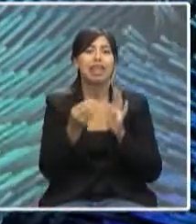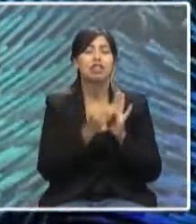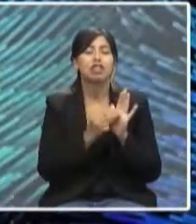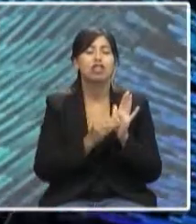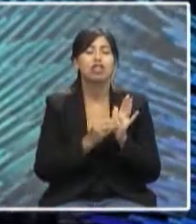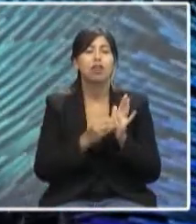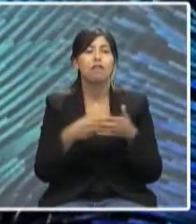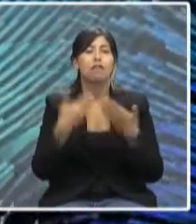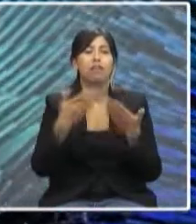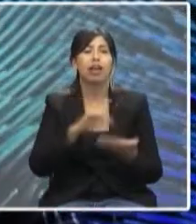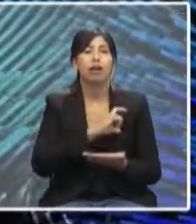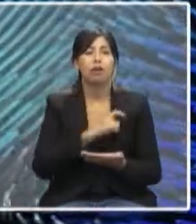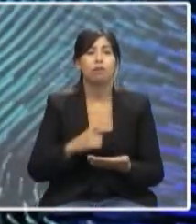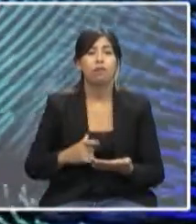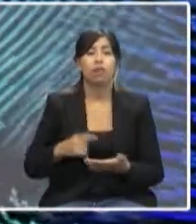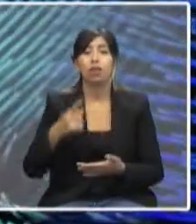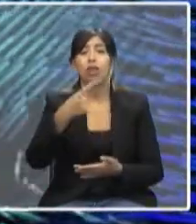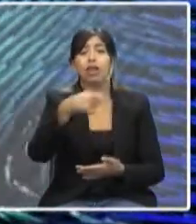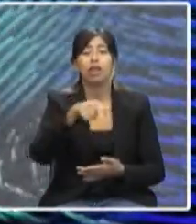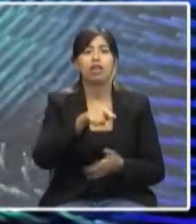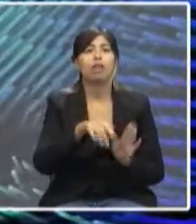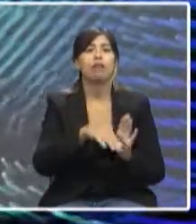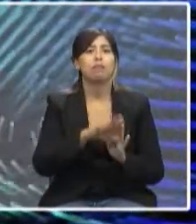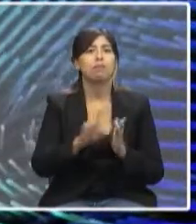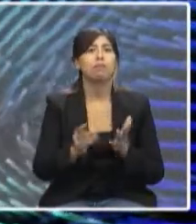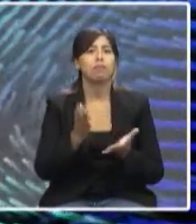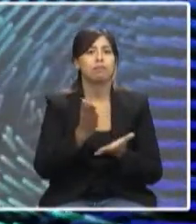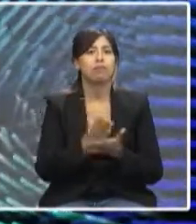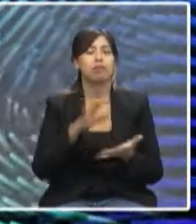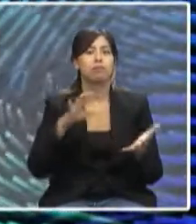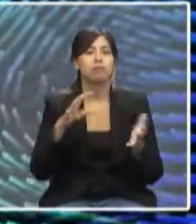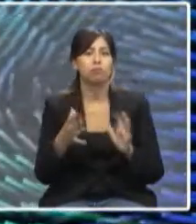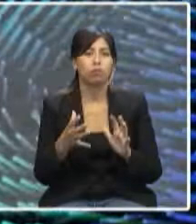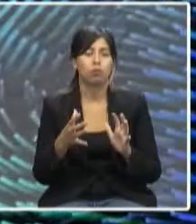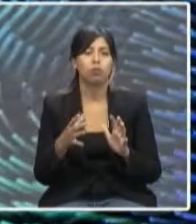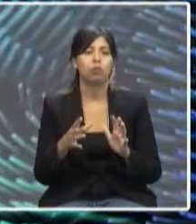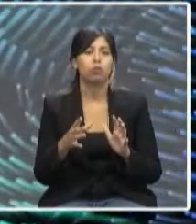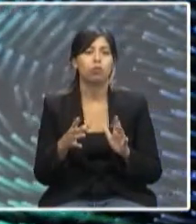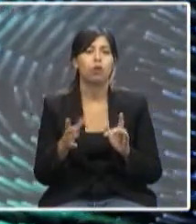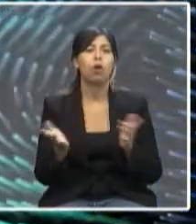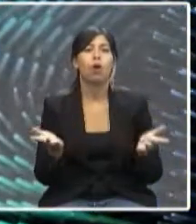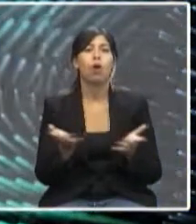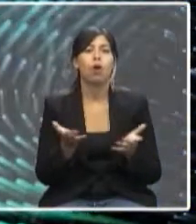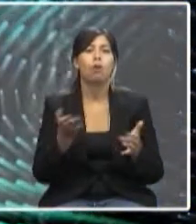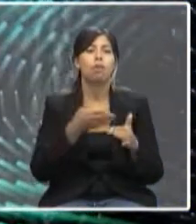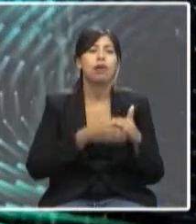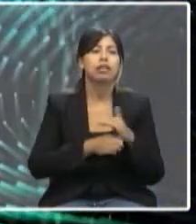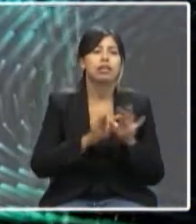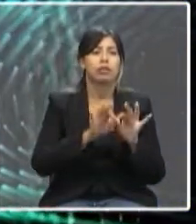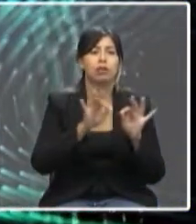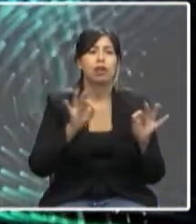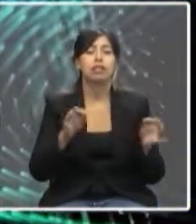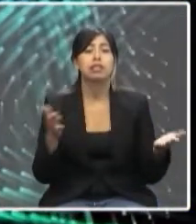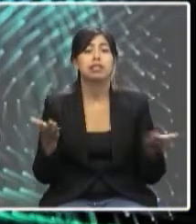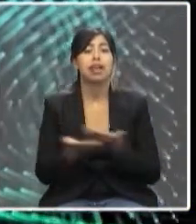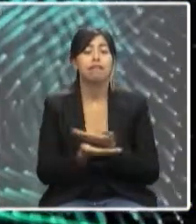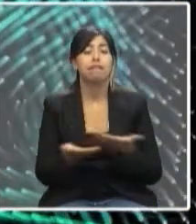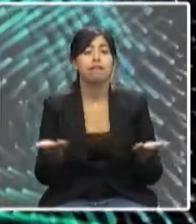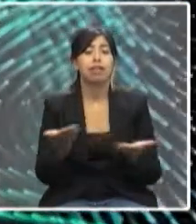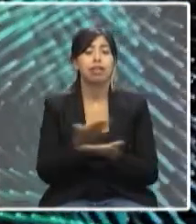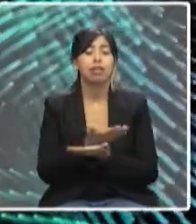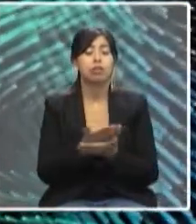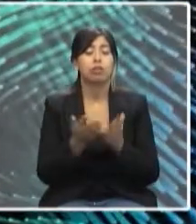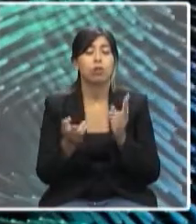los gobiernos son los mayores tomadores de decisiones del mundo, determinan cómo tenemos acceso a educación, a servicios de transporte, a servicios